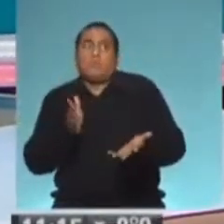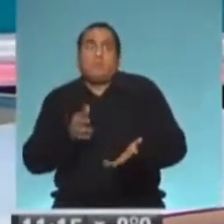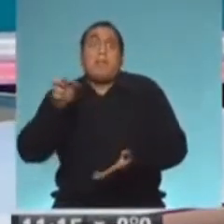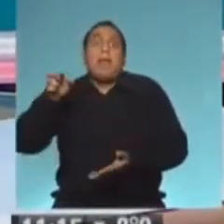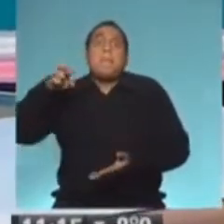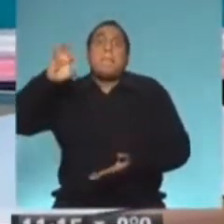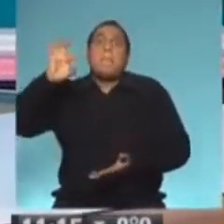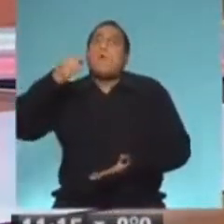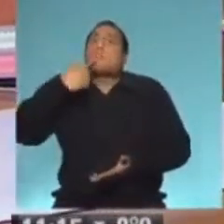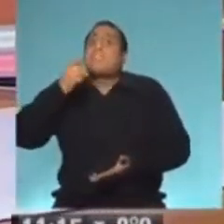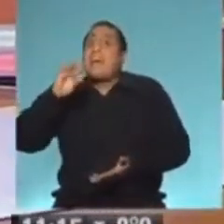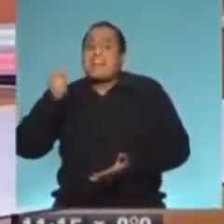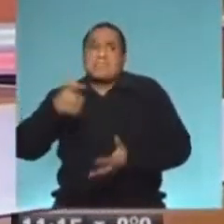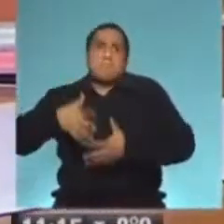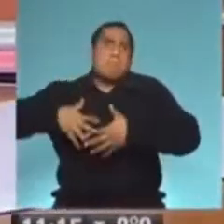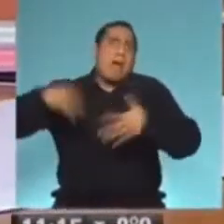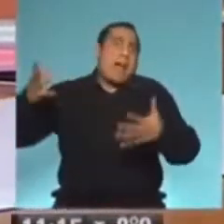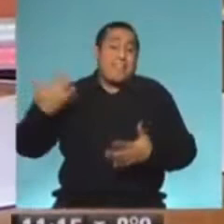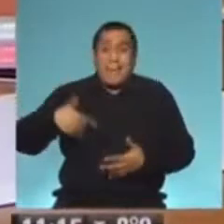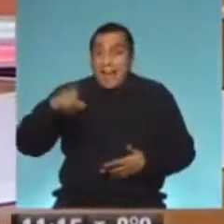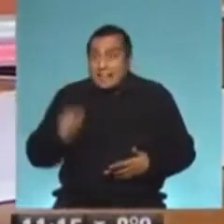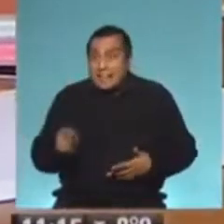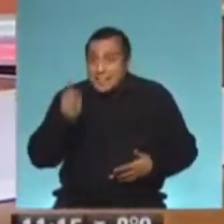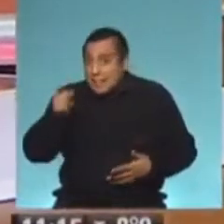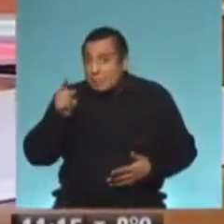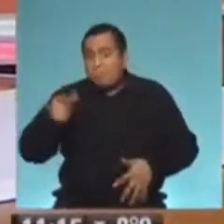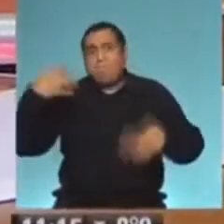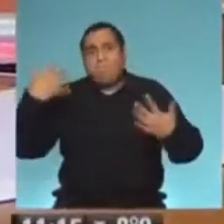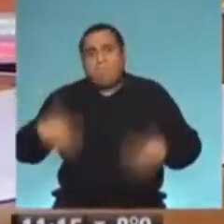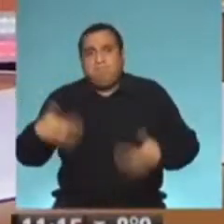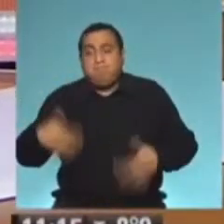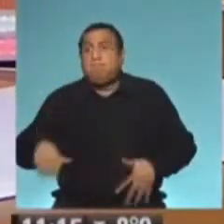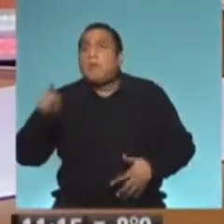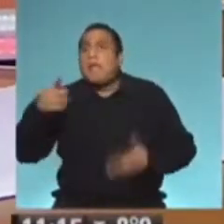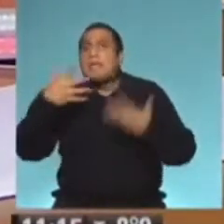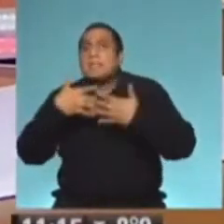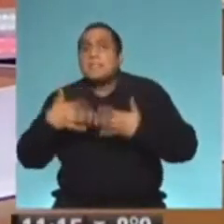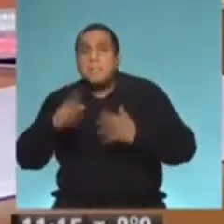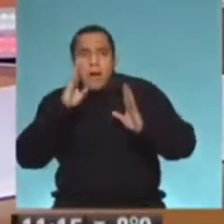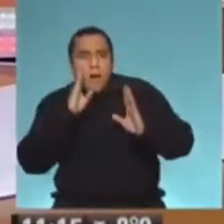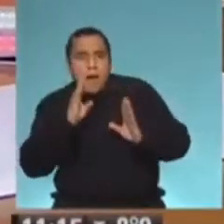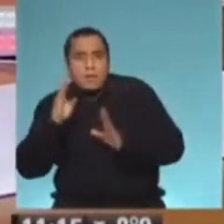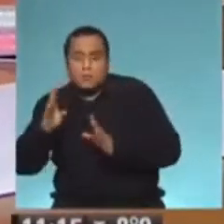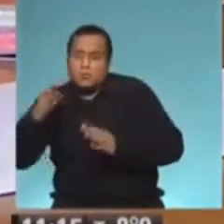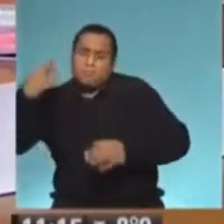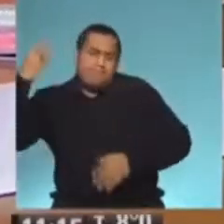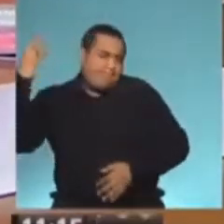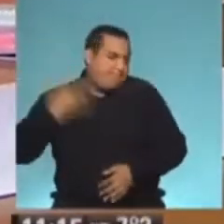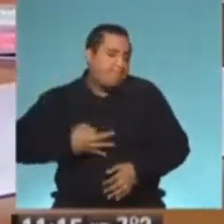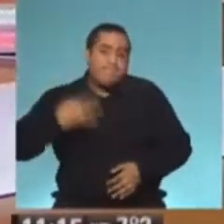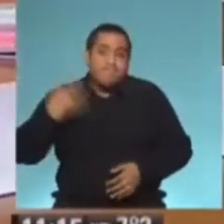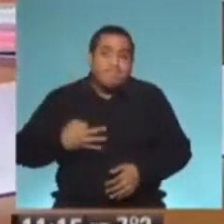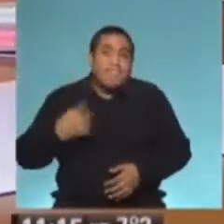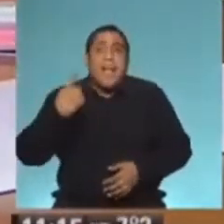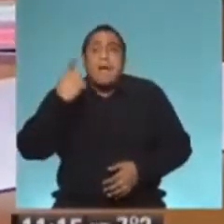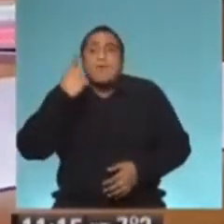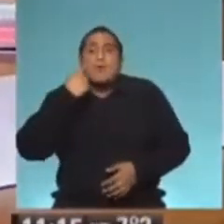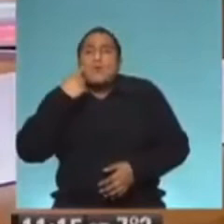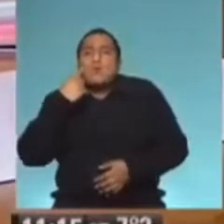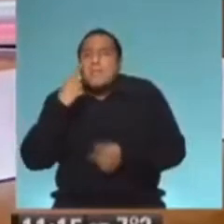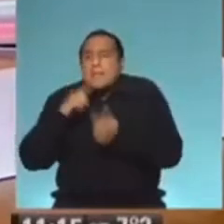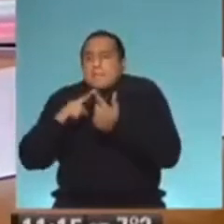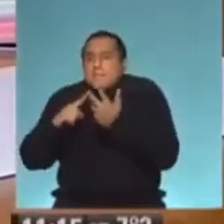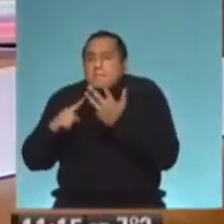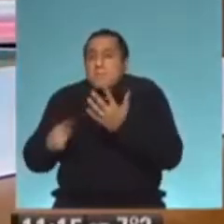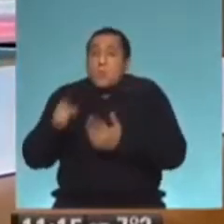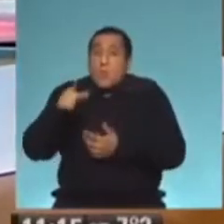Posadas, el más grande de la República Argentina, que tiene además un sistema de atención al paciente fantástico. Por eso que vamos a conocer algunos detalles. Si estás